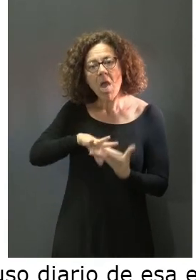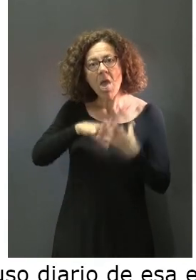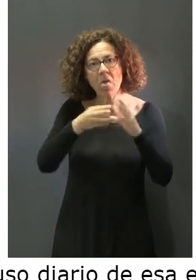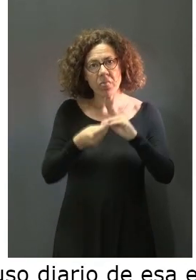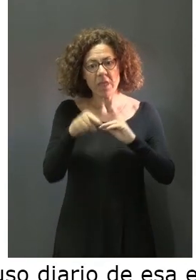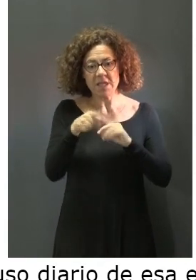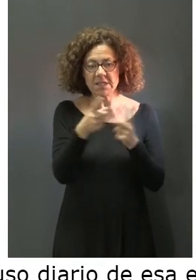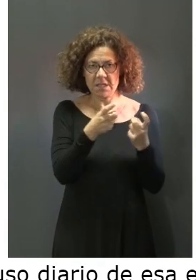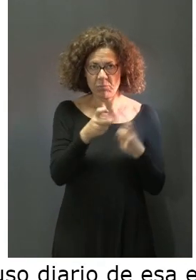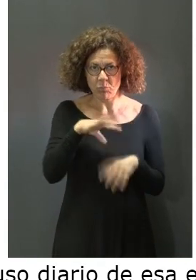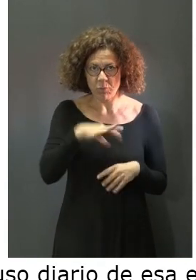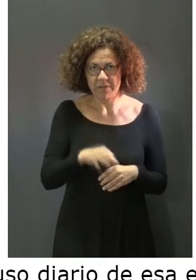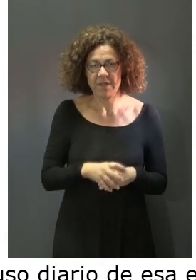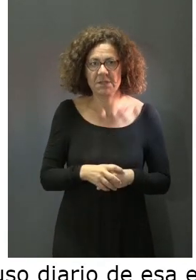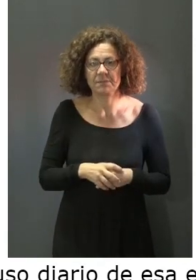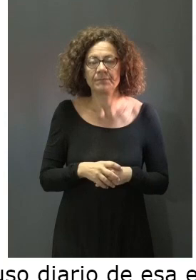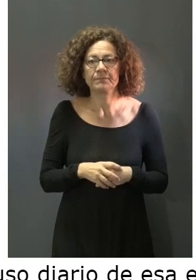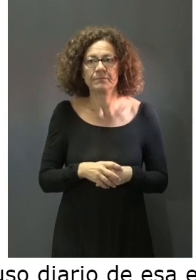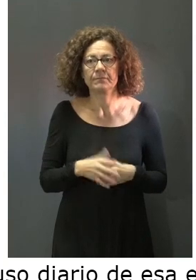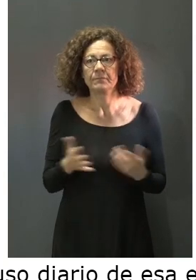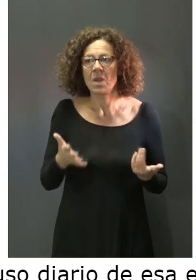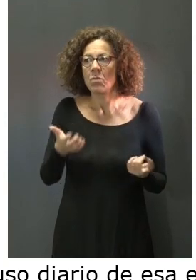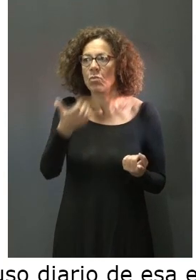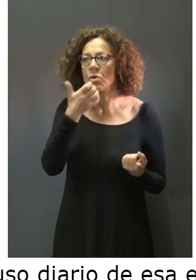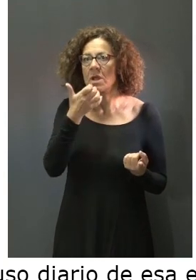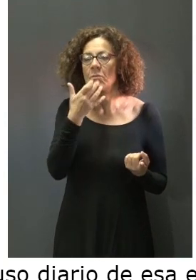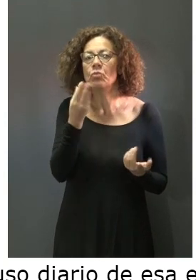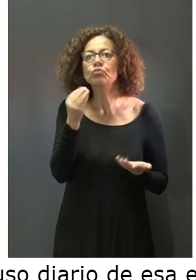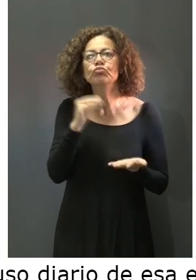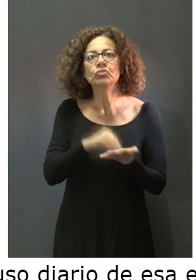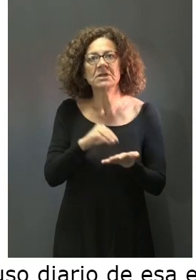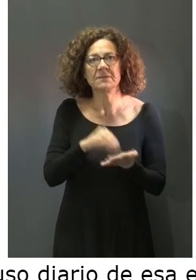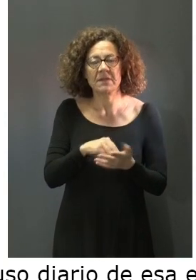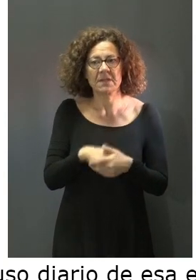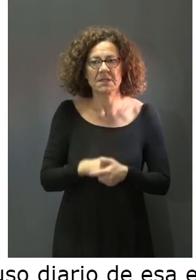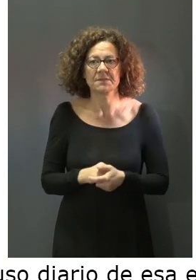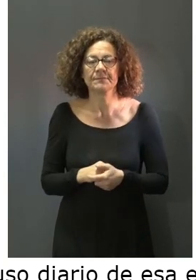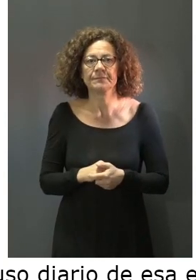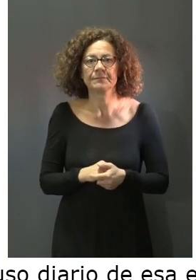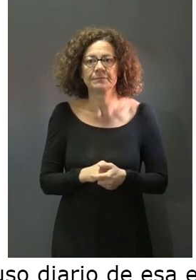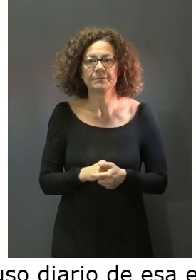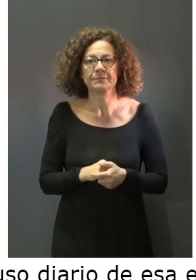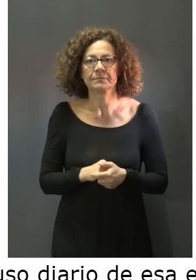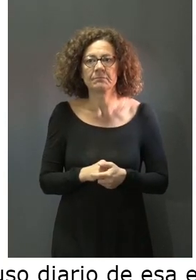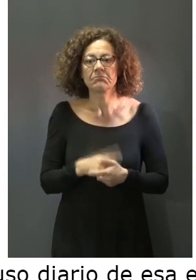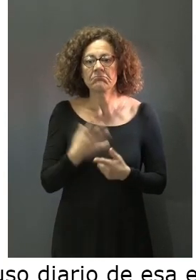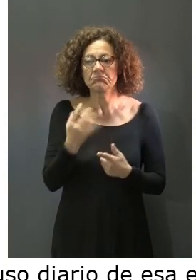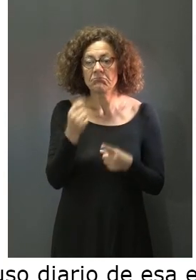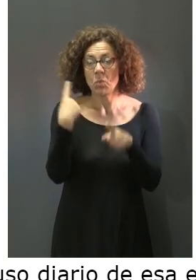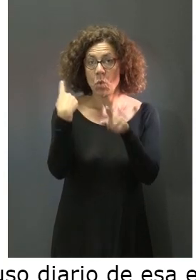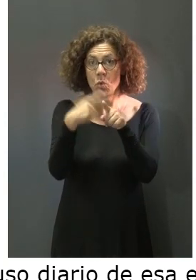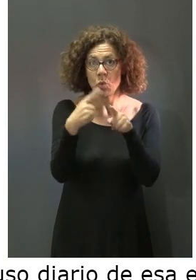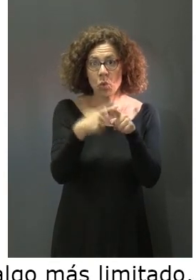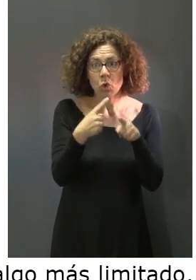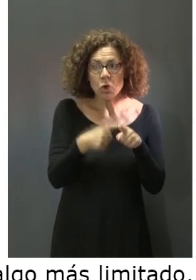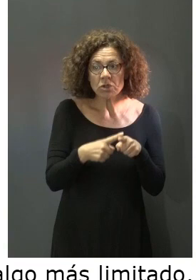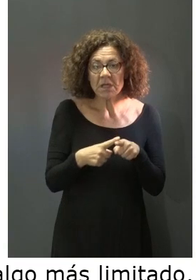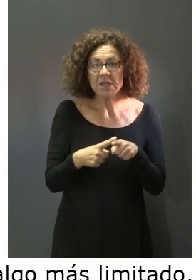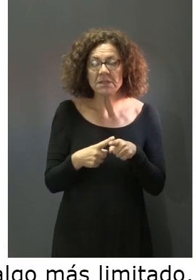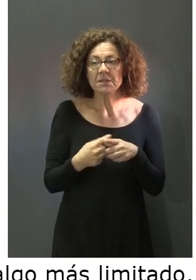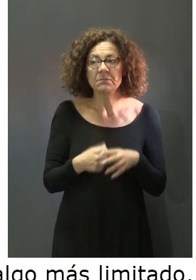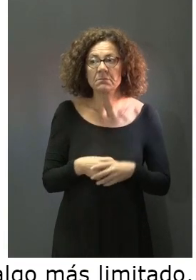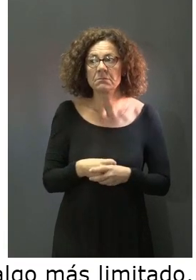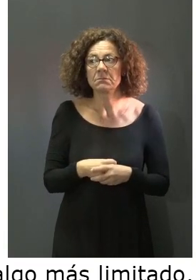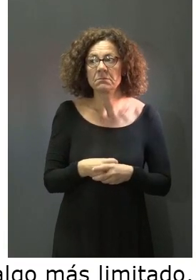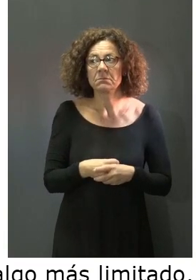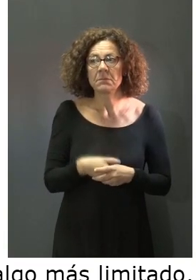a esas necesidades. Por poner ejemplos, muchas veces hay elementos y